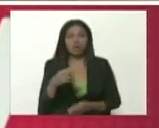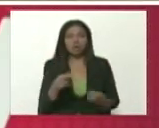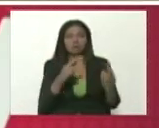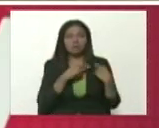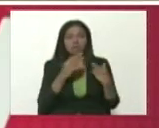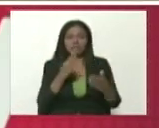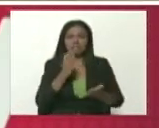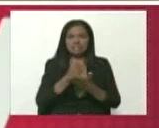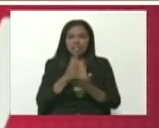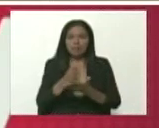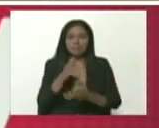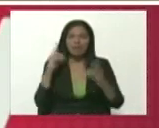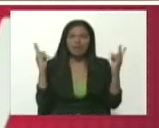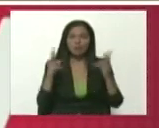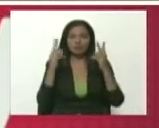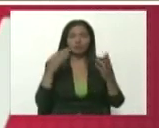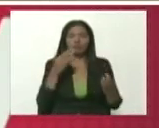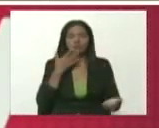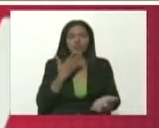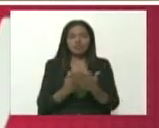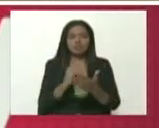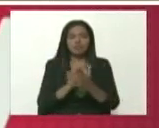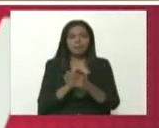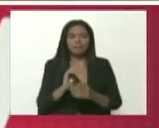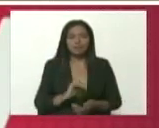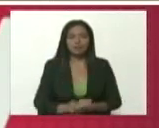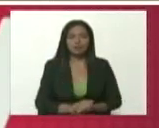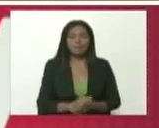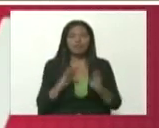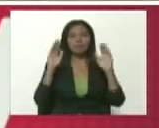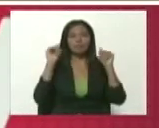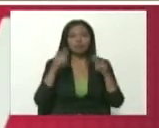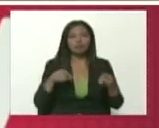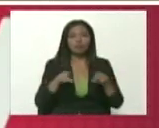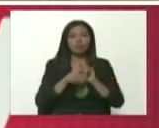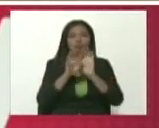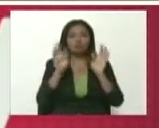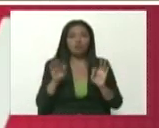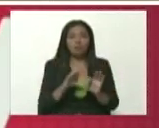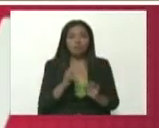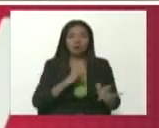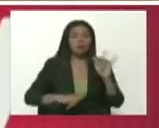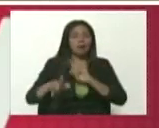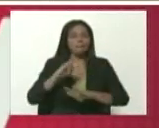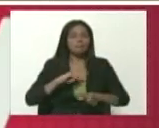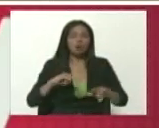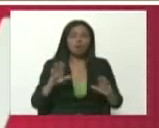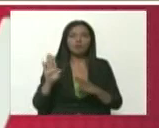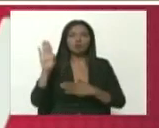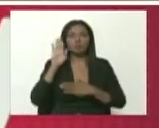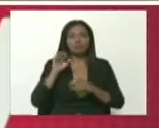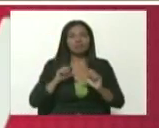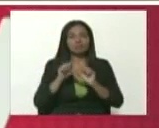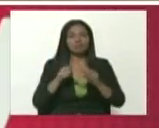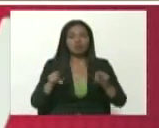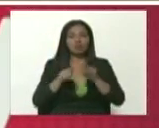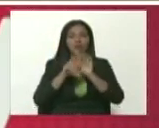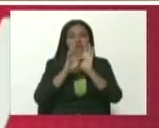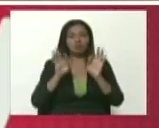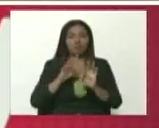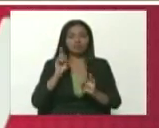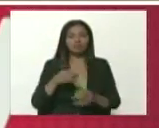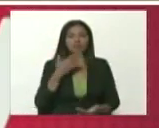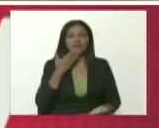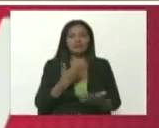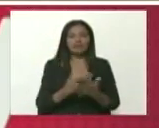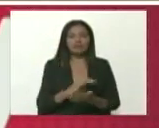Zulia siempre a la victoria. Muchas gracias, compañeros. Me despido de ustedes con mi amor y mi compromiso permanente.